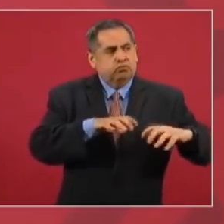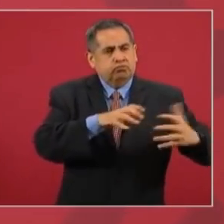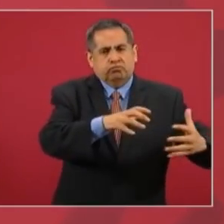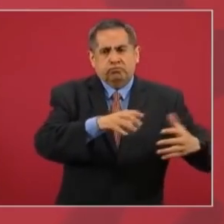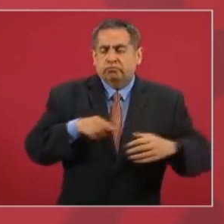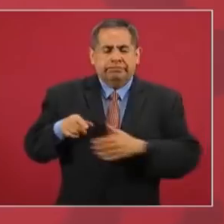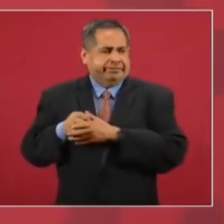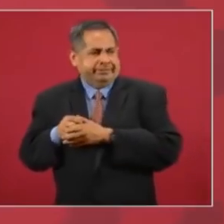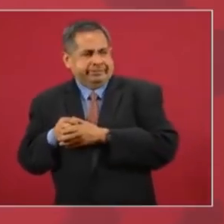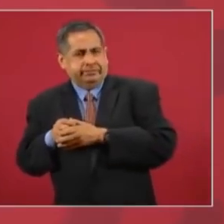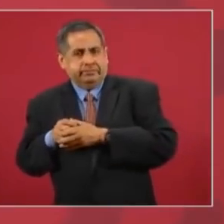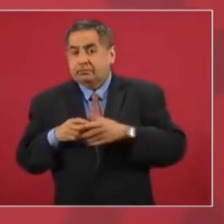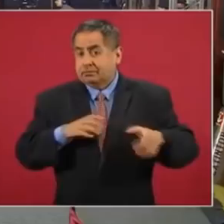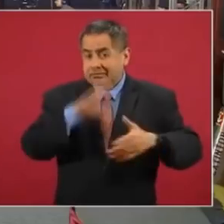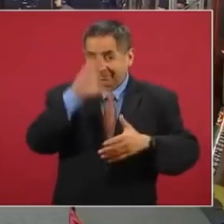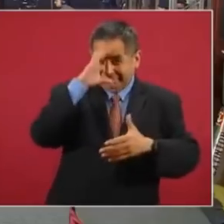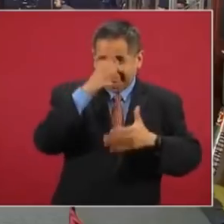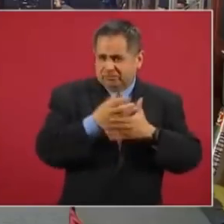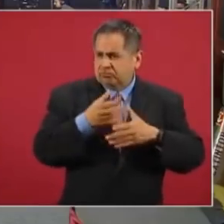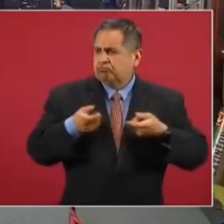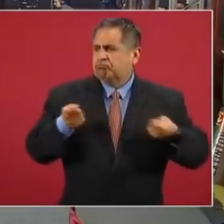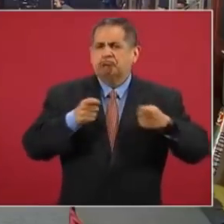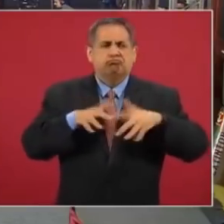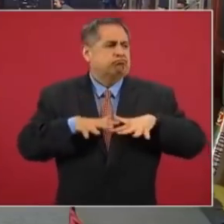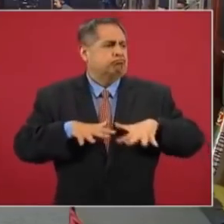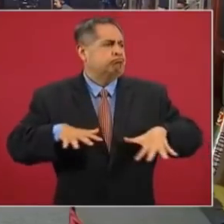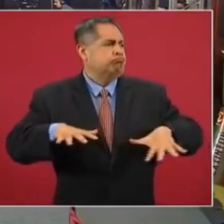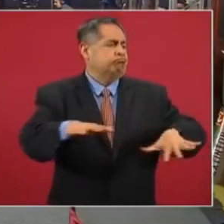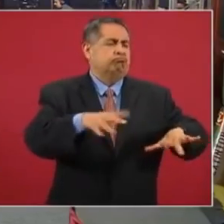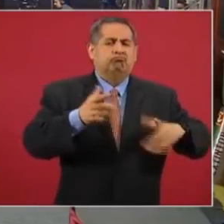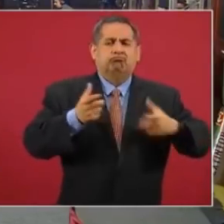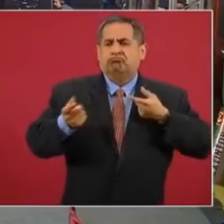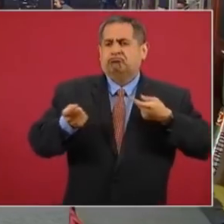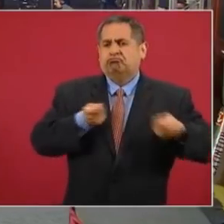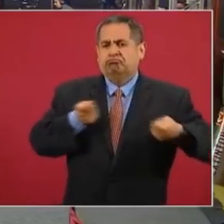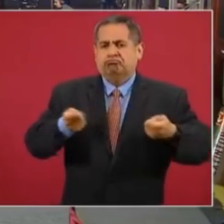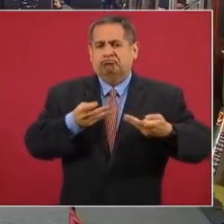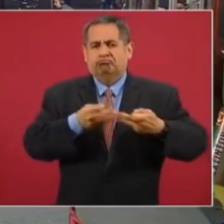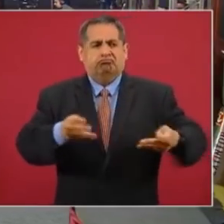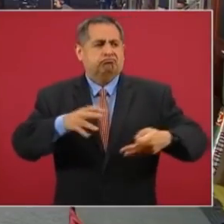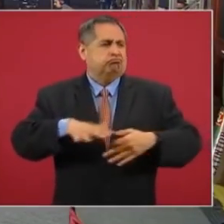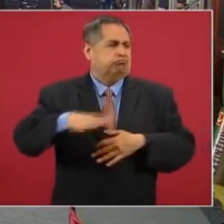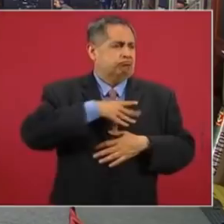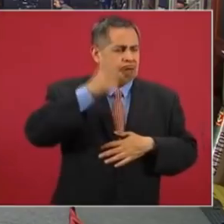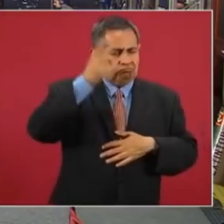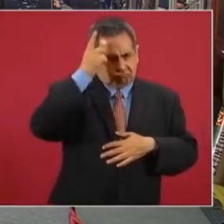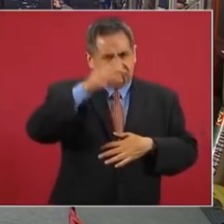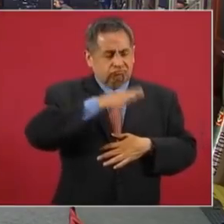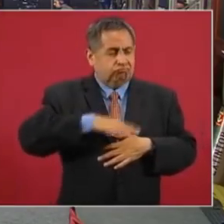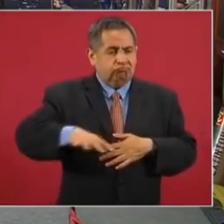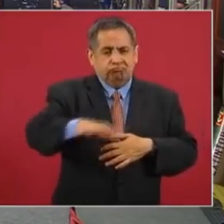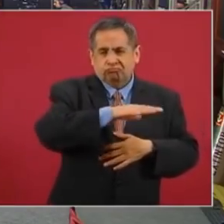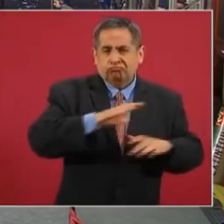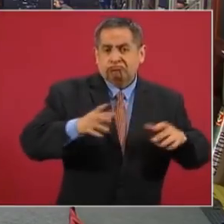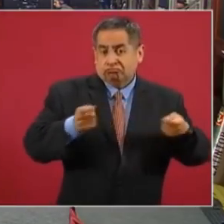que no solo tenía los bienes materiales, las tierras